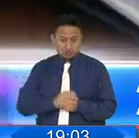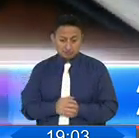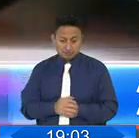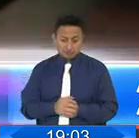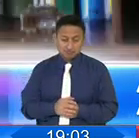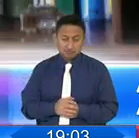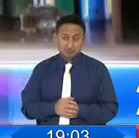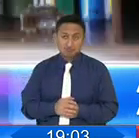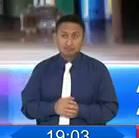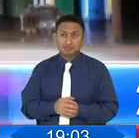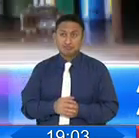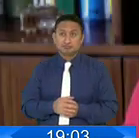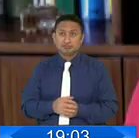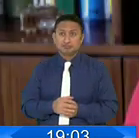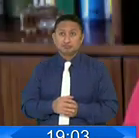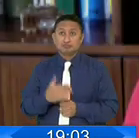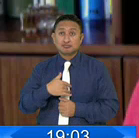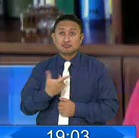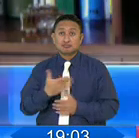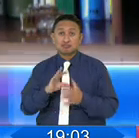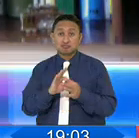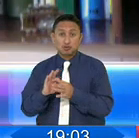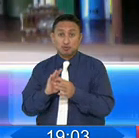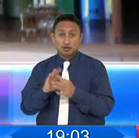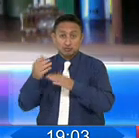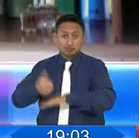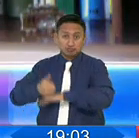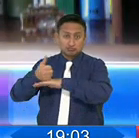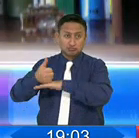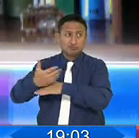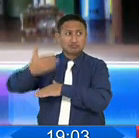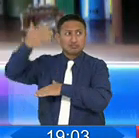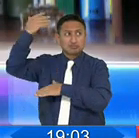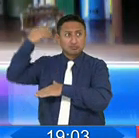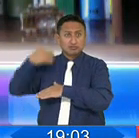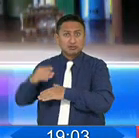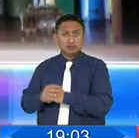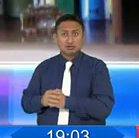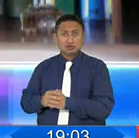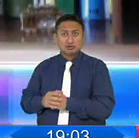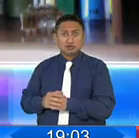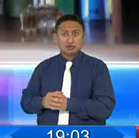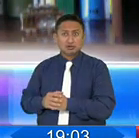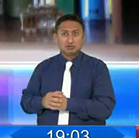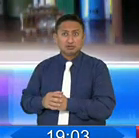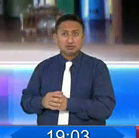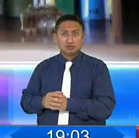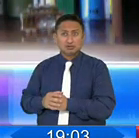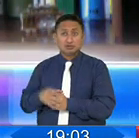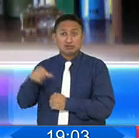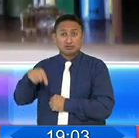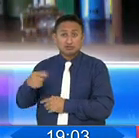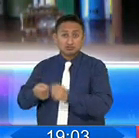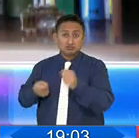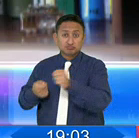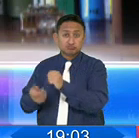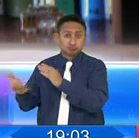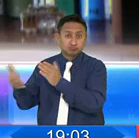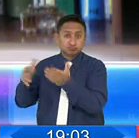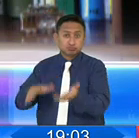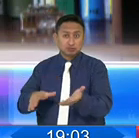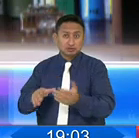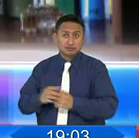se consuman. Un compañero de la corte que en esa época ostentaba la calidad de presidente, él fue asesinado de una forma